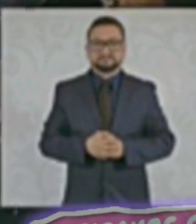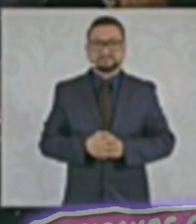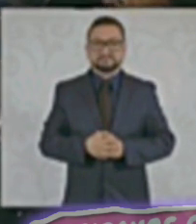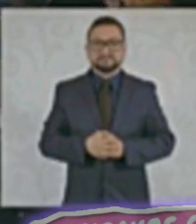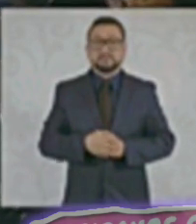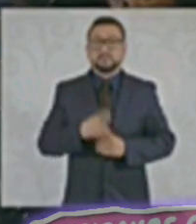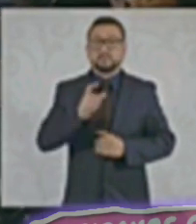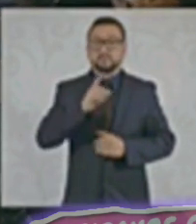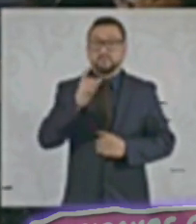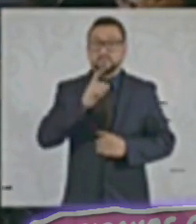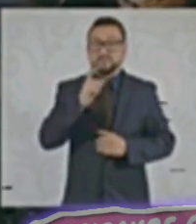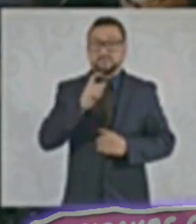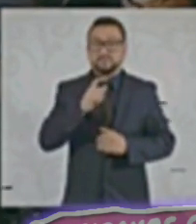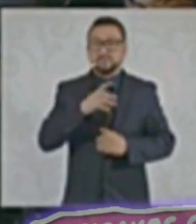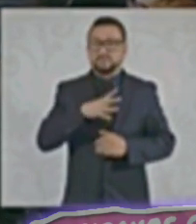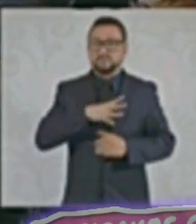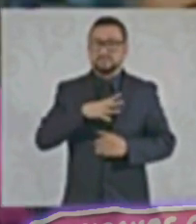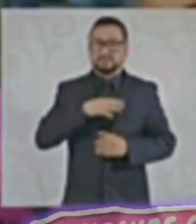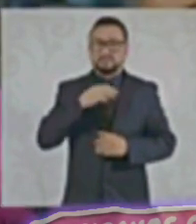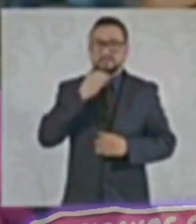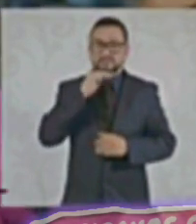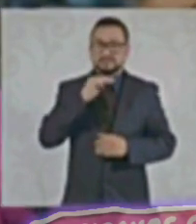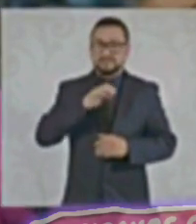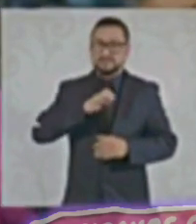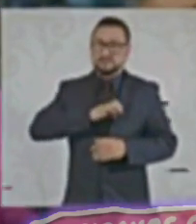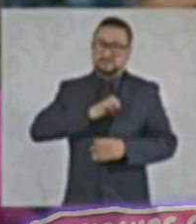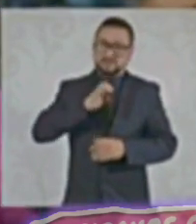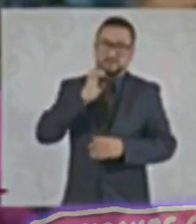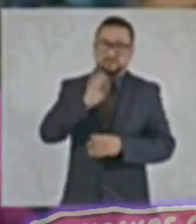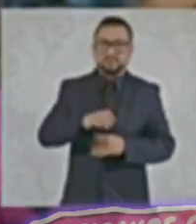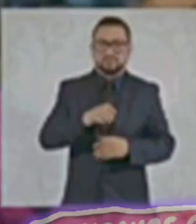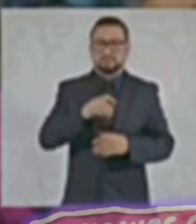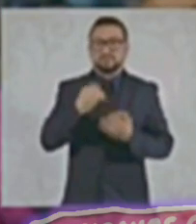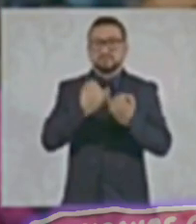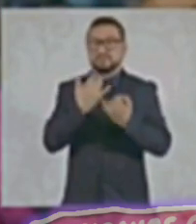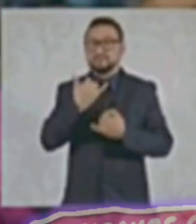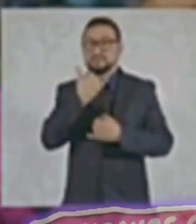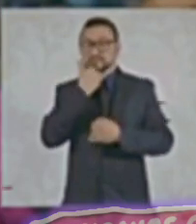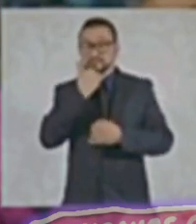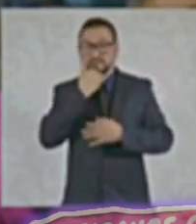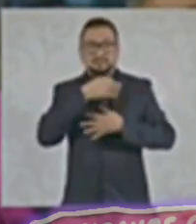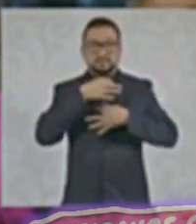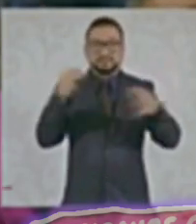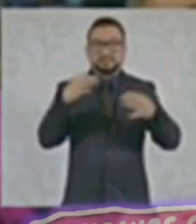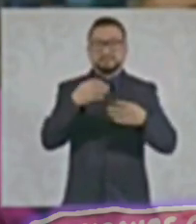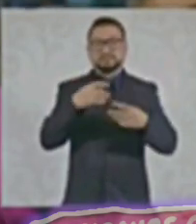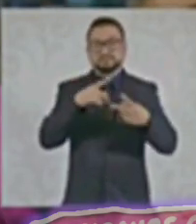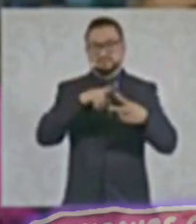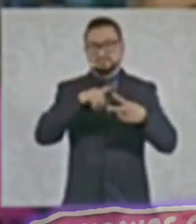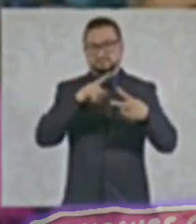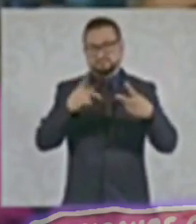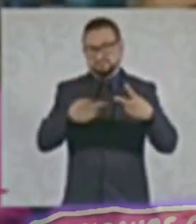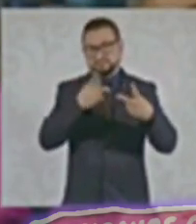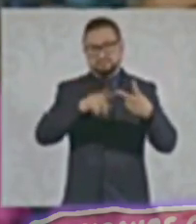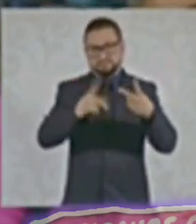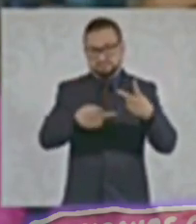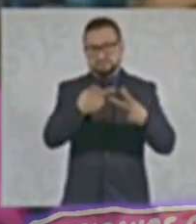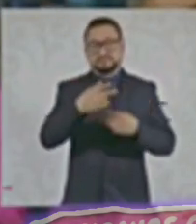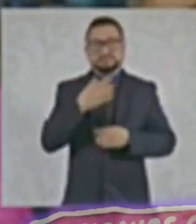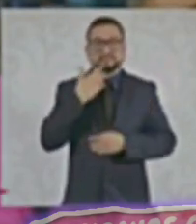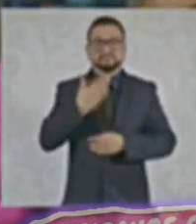de odio y de las disculpas públicas. Tiene también mucho que ver estas dos preguntas que le hago el día de